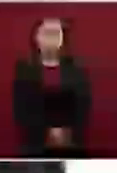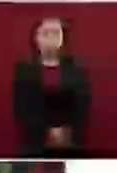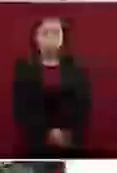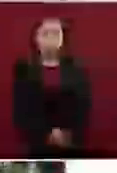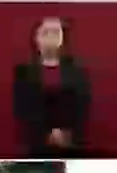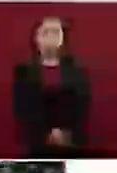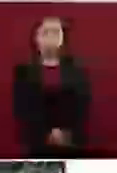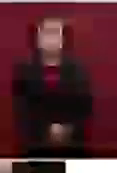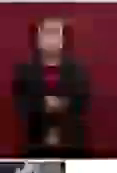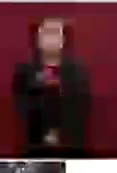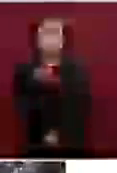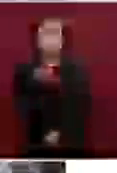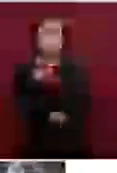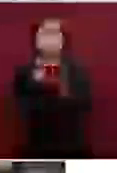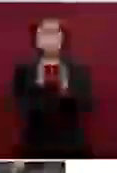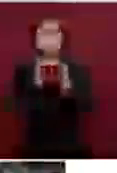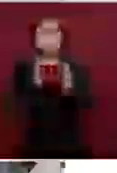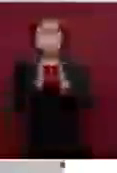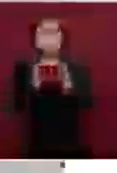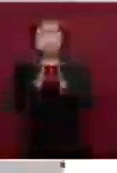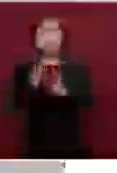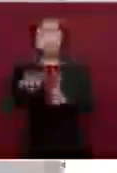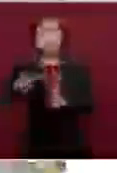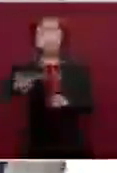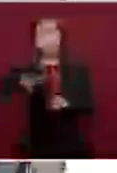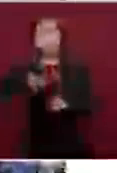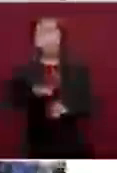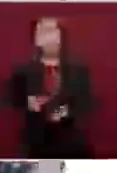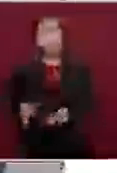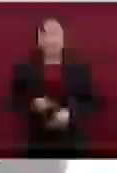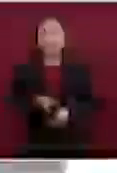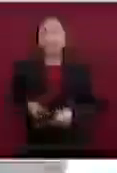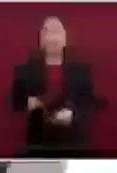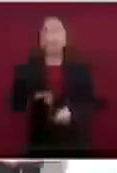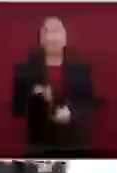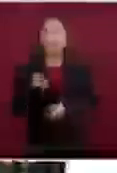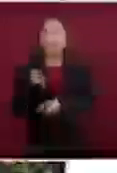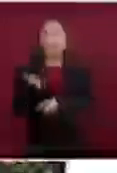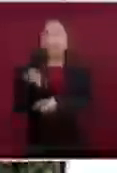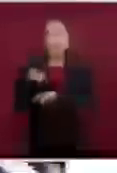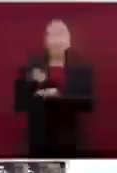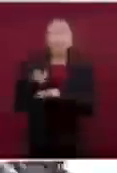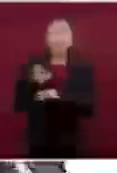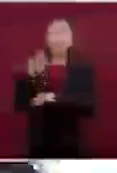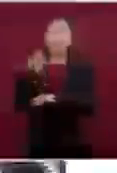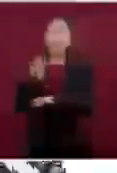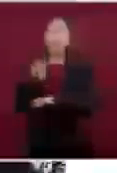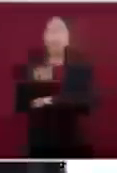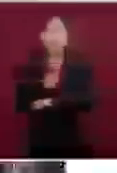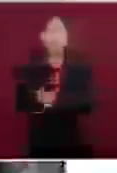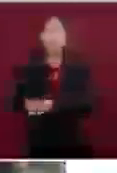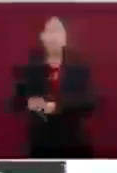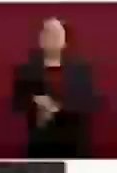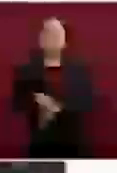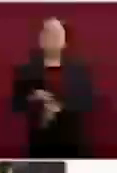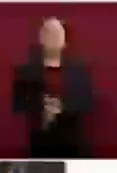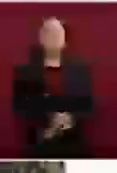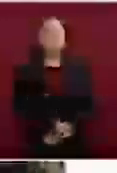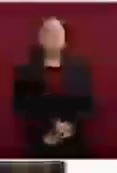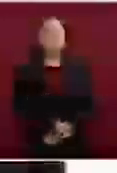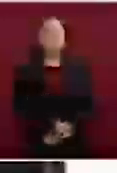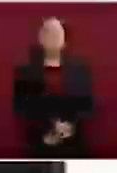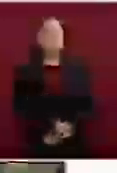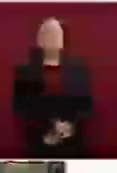Este es el elemento que recibe un impacto calibre 50 en su pierna. Espérame, espérame, dame algo para nosotros.